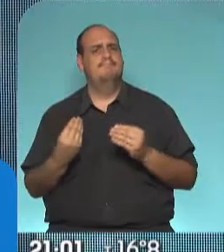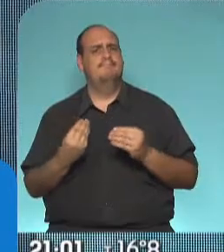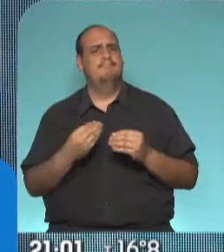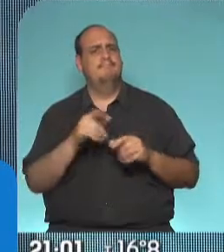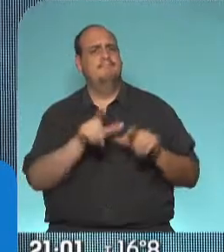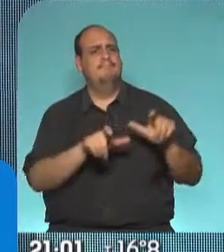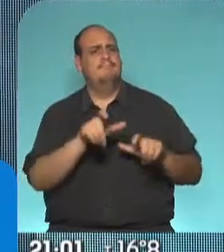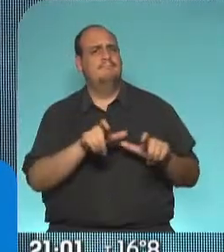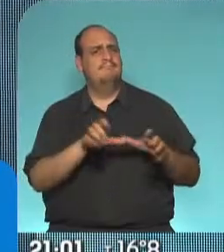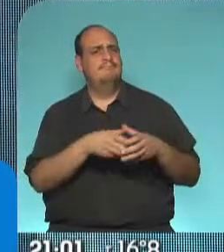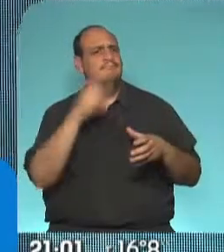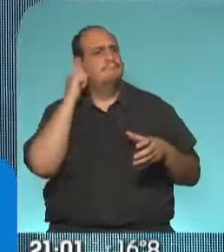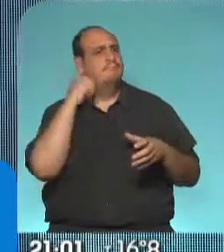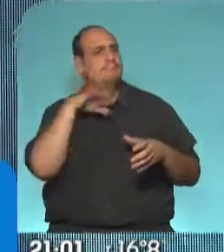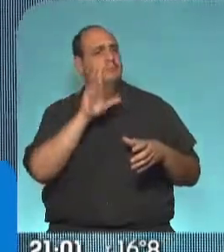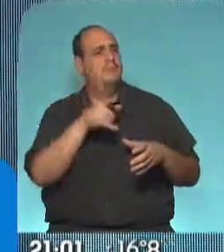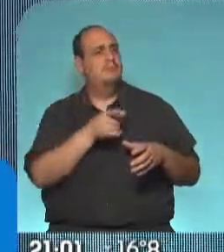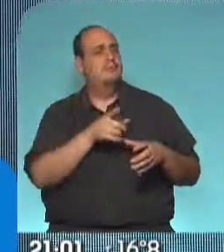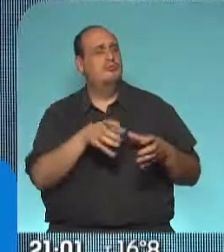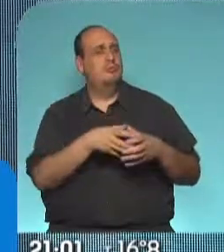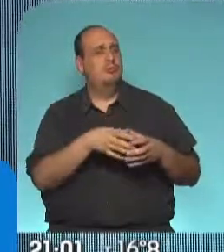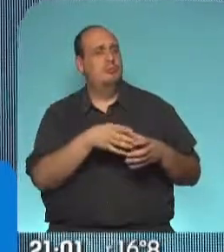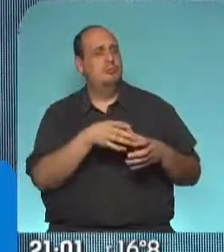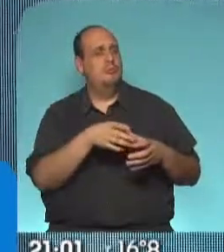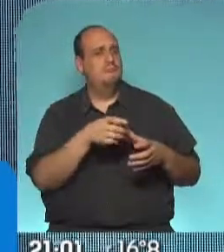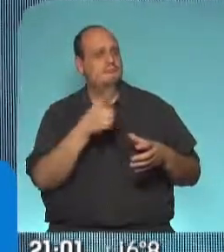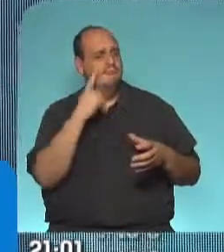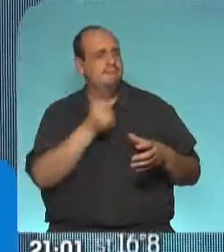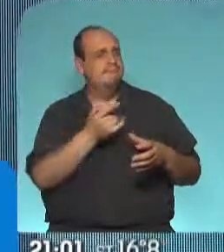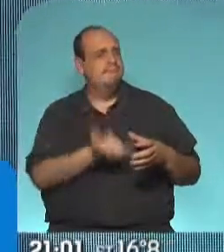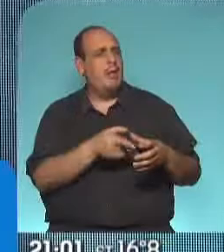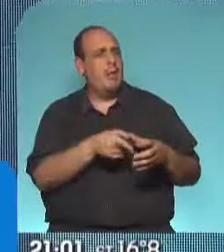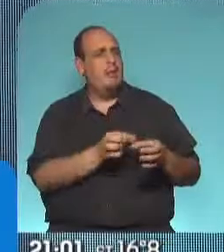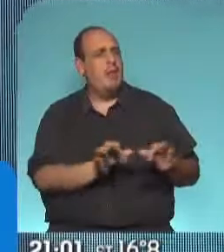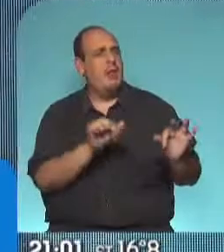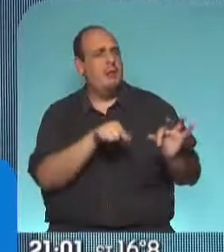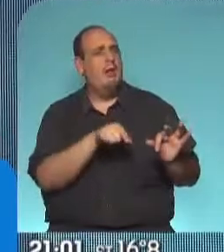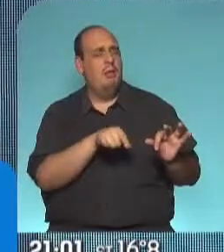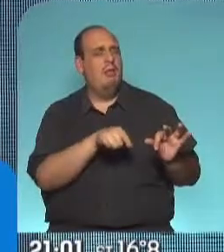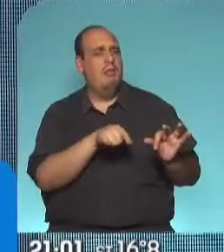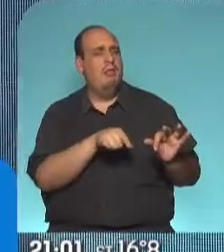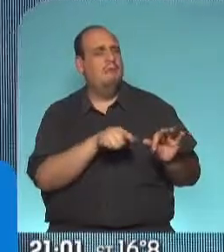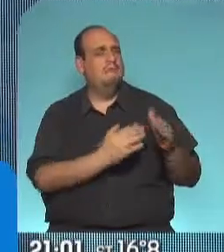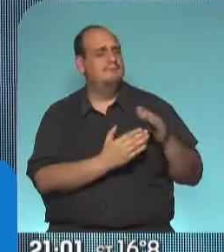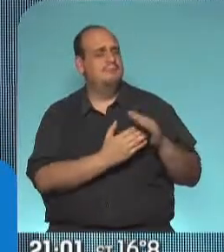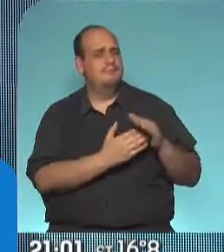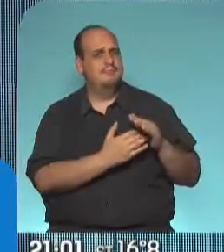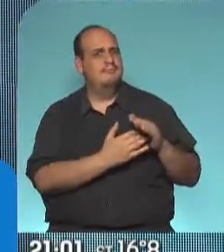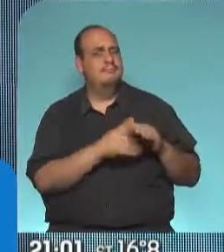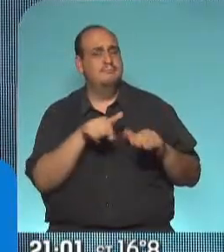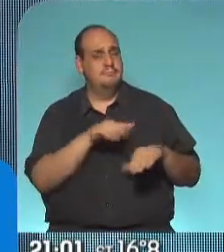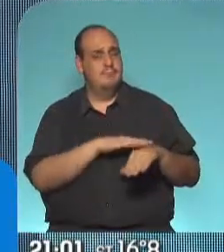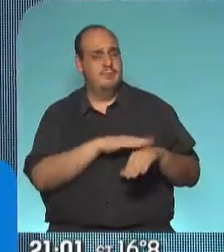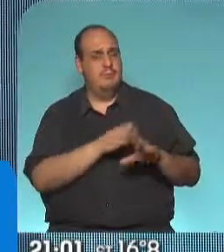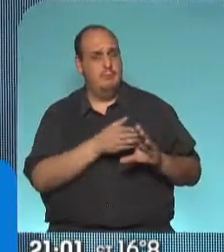para no exponer al principal grupo de riesgo que tiene el coronavirus, que es la población de adultos mayores, que en este tiempo,